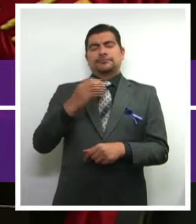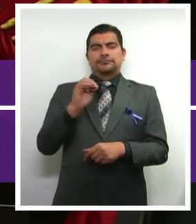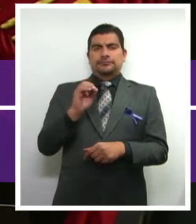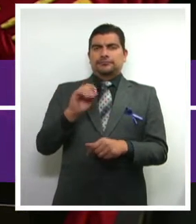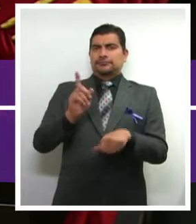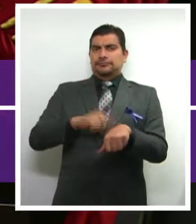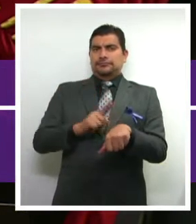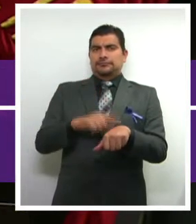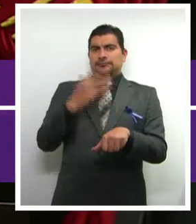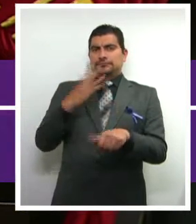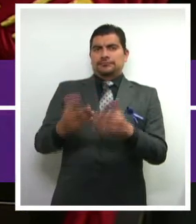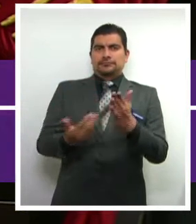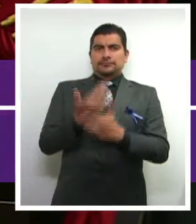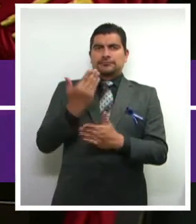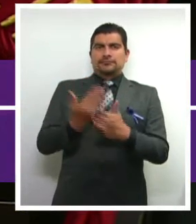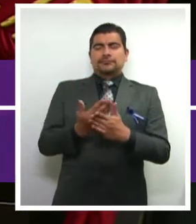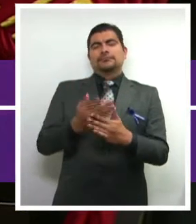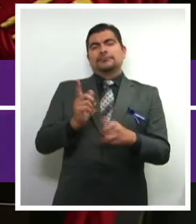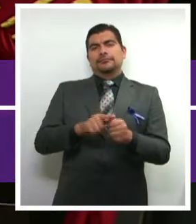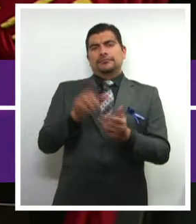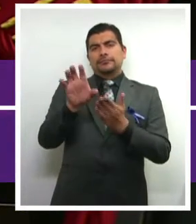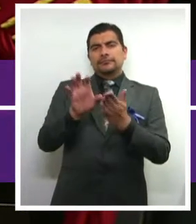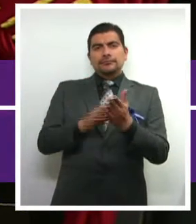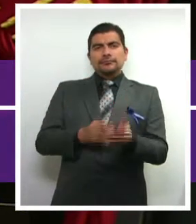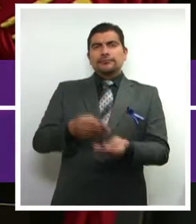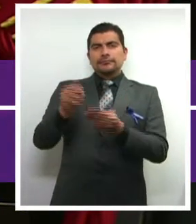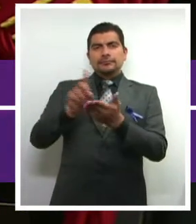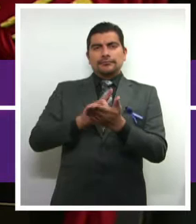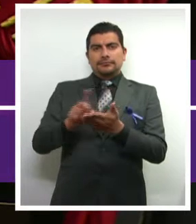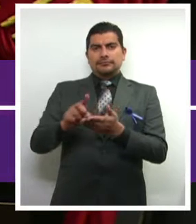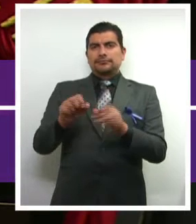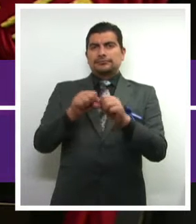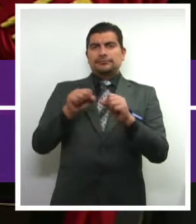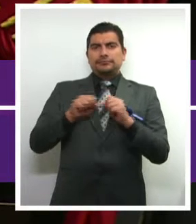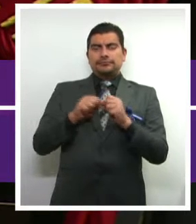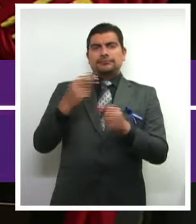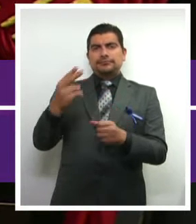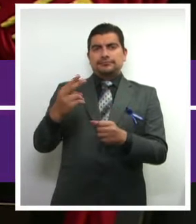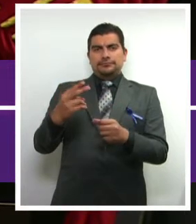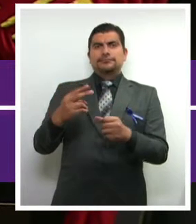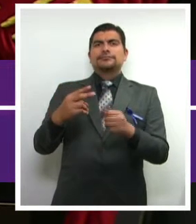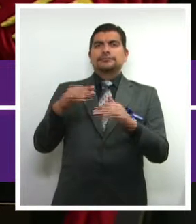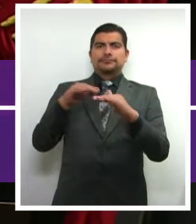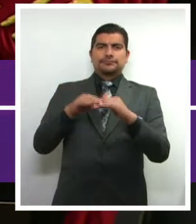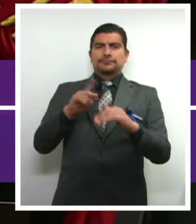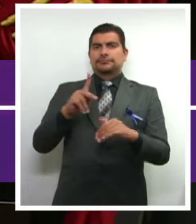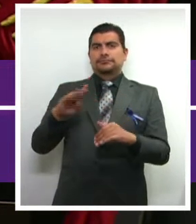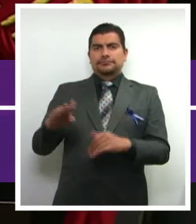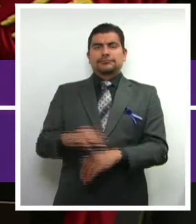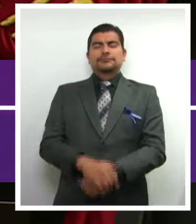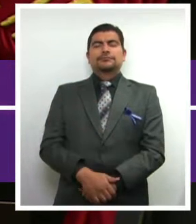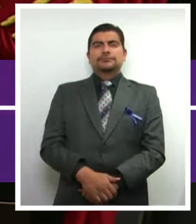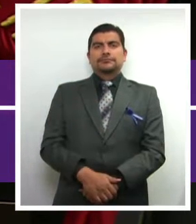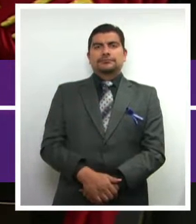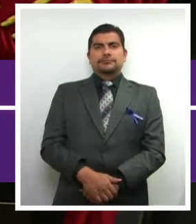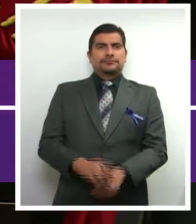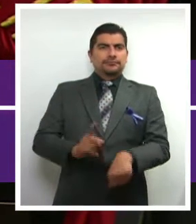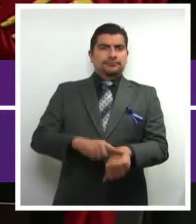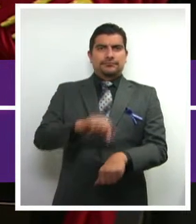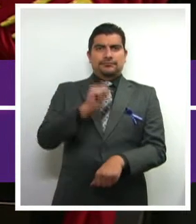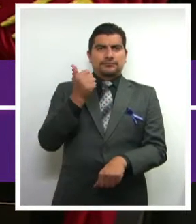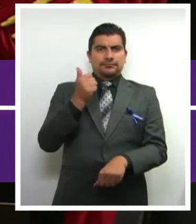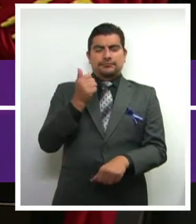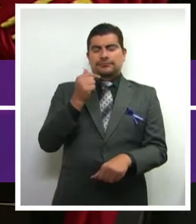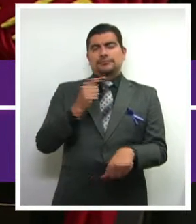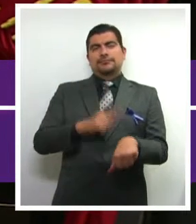horas, Comisión de Carta de Derechos, Salón 2, planta baja. 11 horas, Comisión